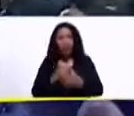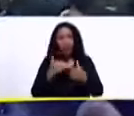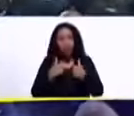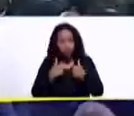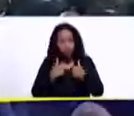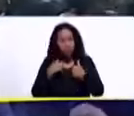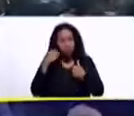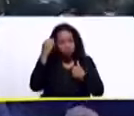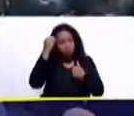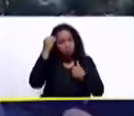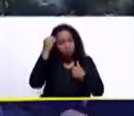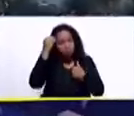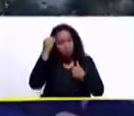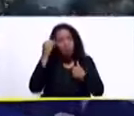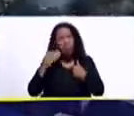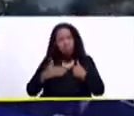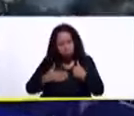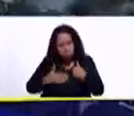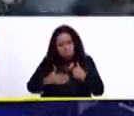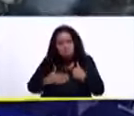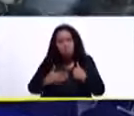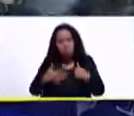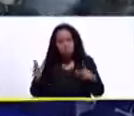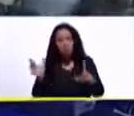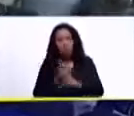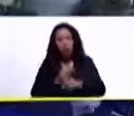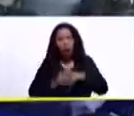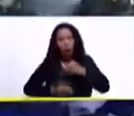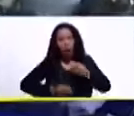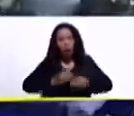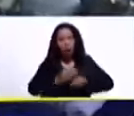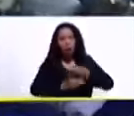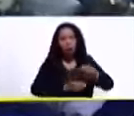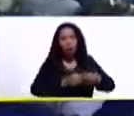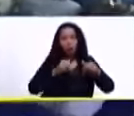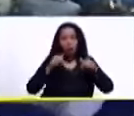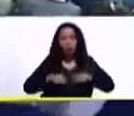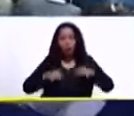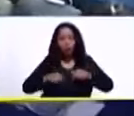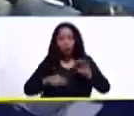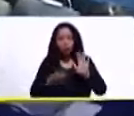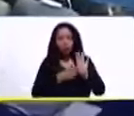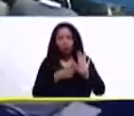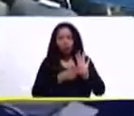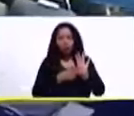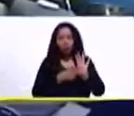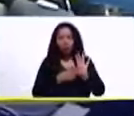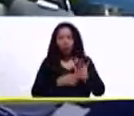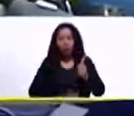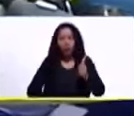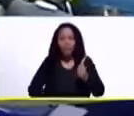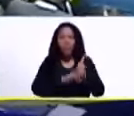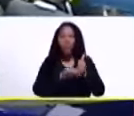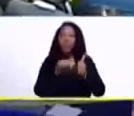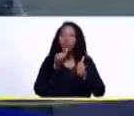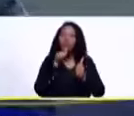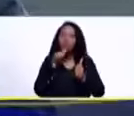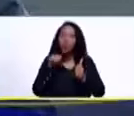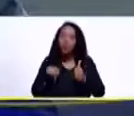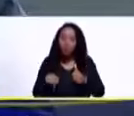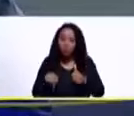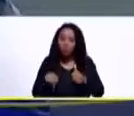que podemos lograrlo en esta legislatura, con el respaldo de esta